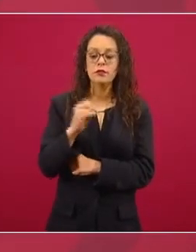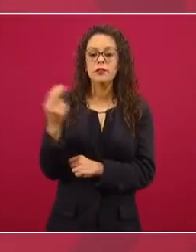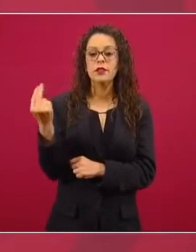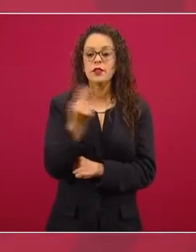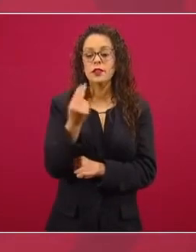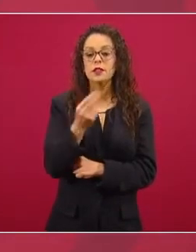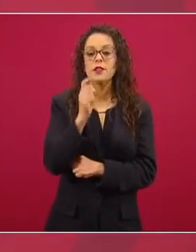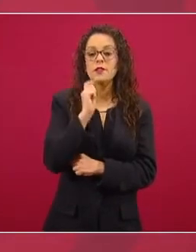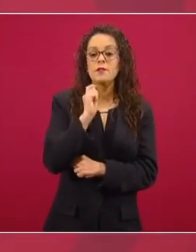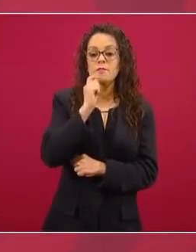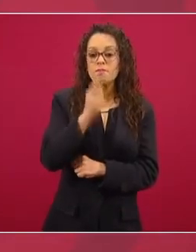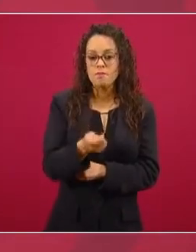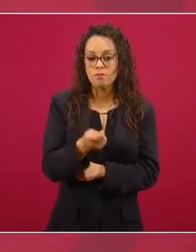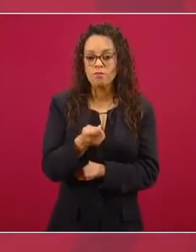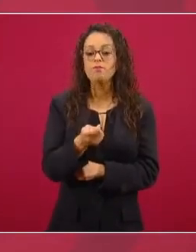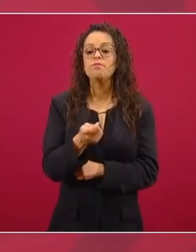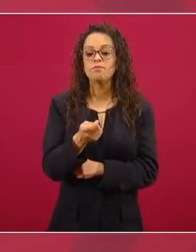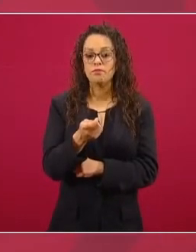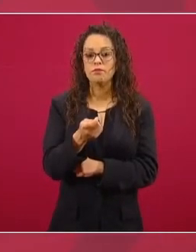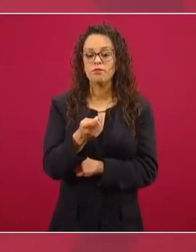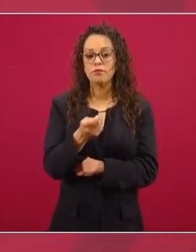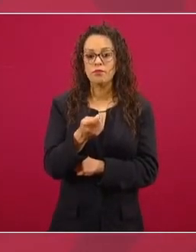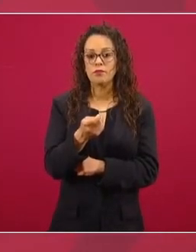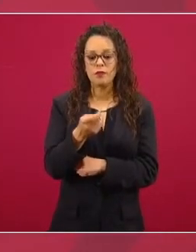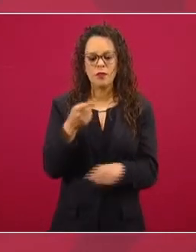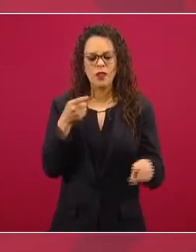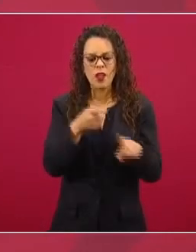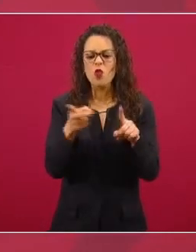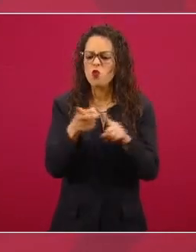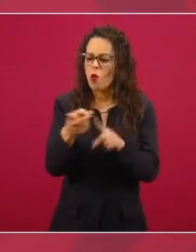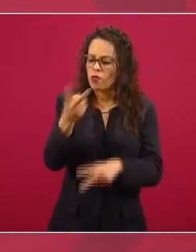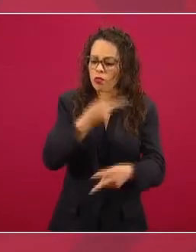resolver lo que tuvo que ver con eso.